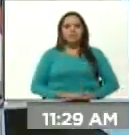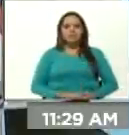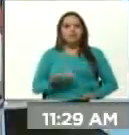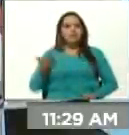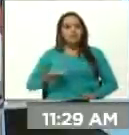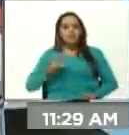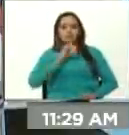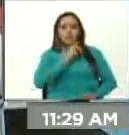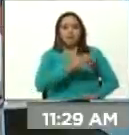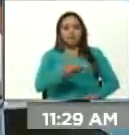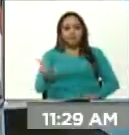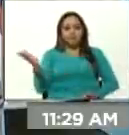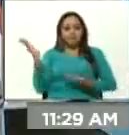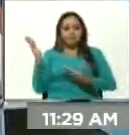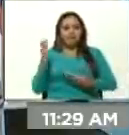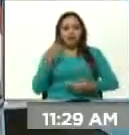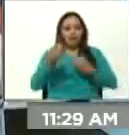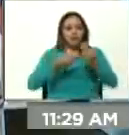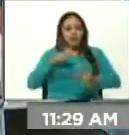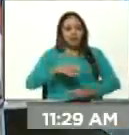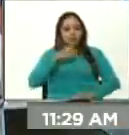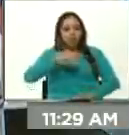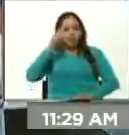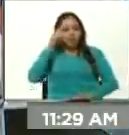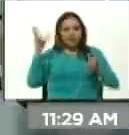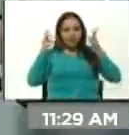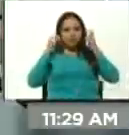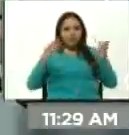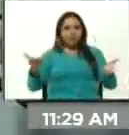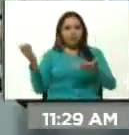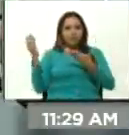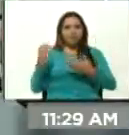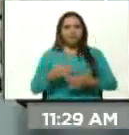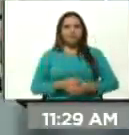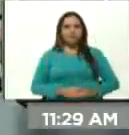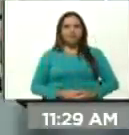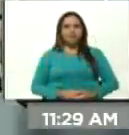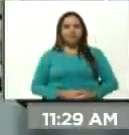importante información que ofrecernos. Fiscal, ¿cómo está? Muy buenos días, lo escuchamos. Adelante.